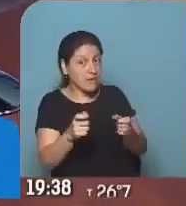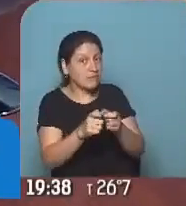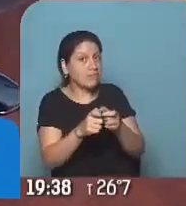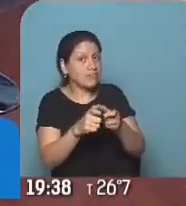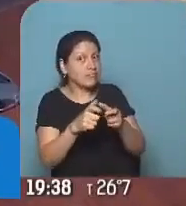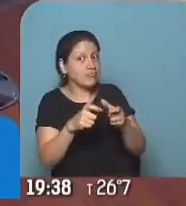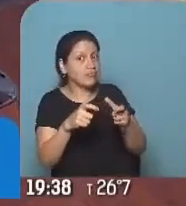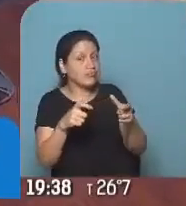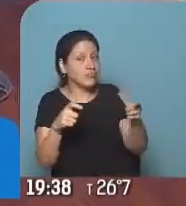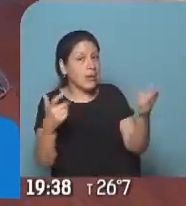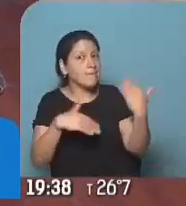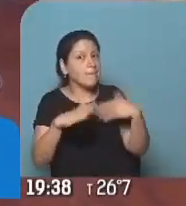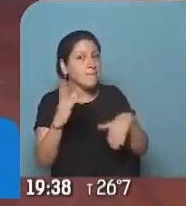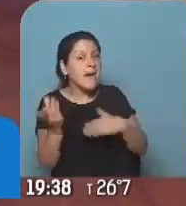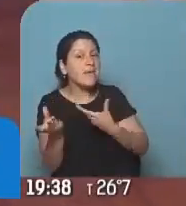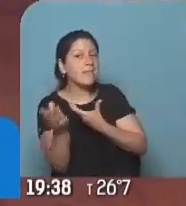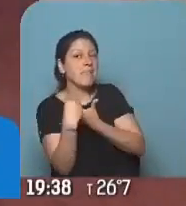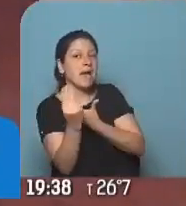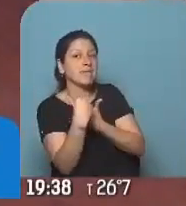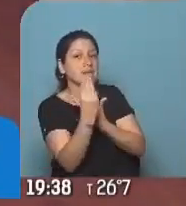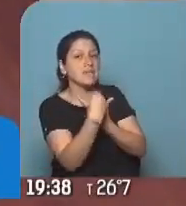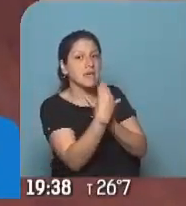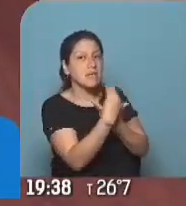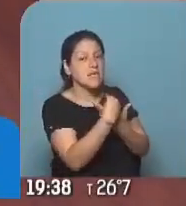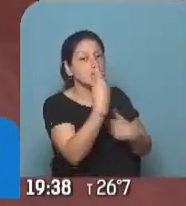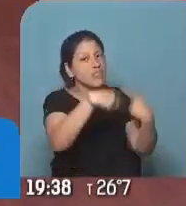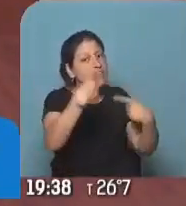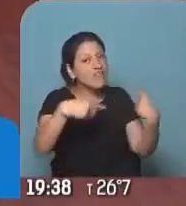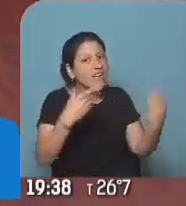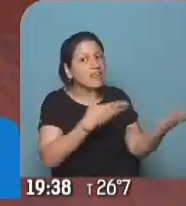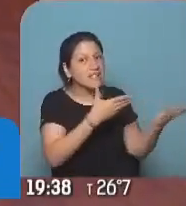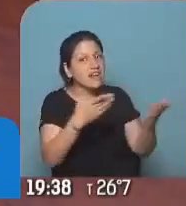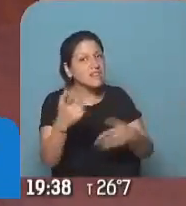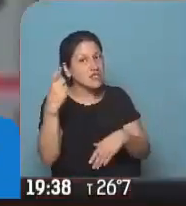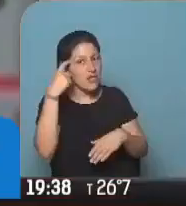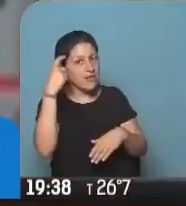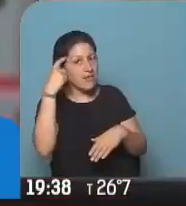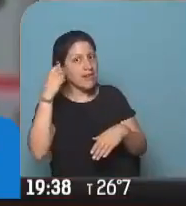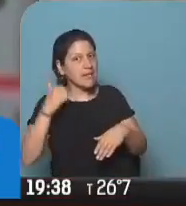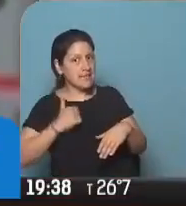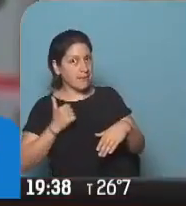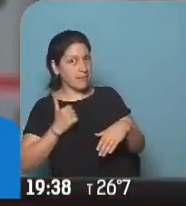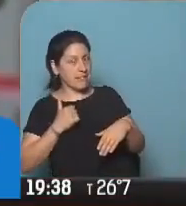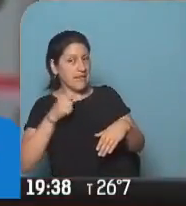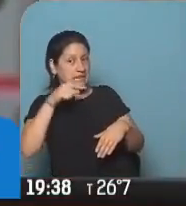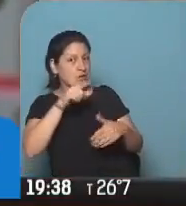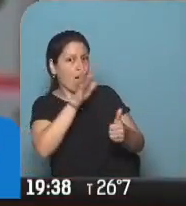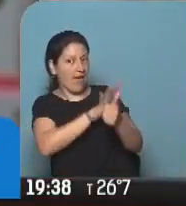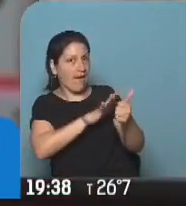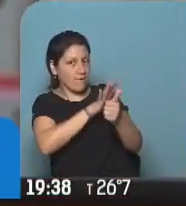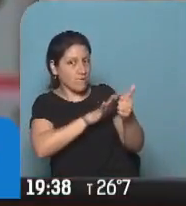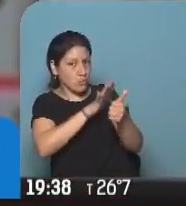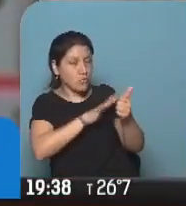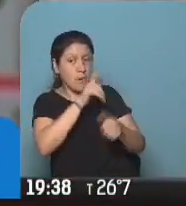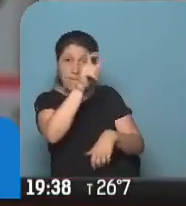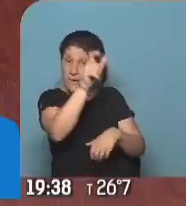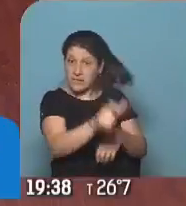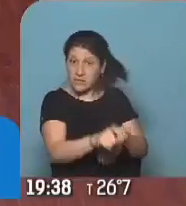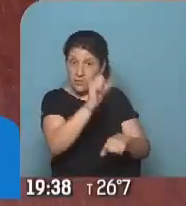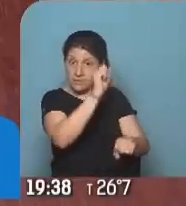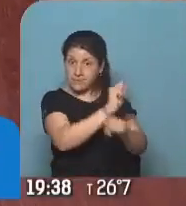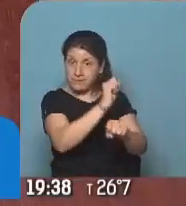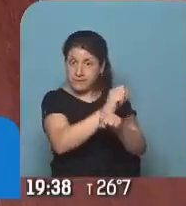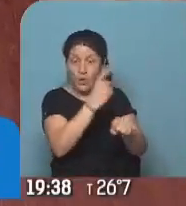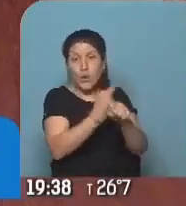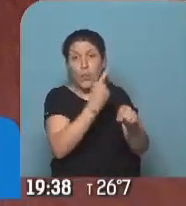en la participación de los servicios de inteligencia militares en estos abusos. Estas personas fueron detenidas sin tener acceso a